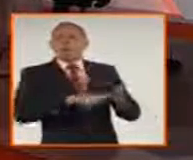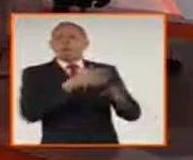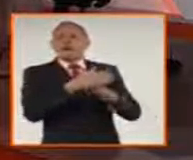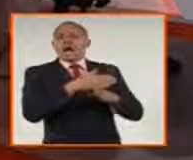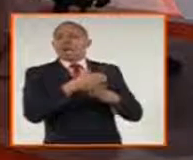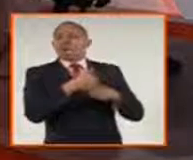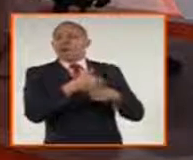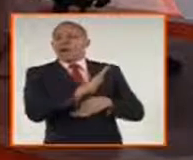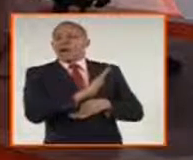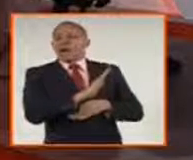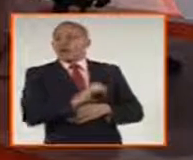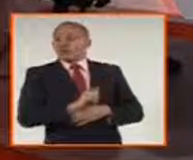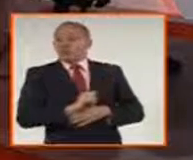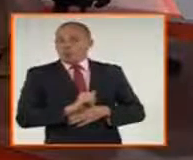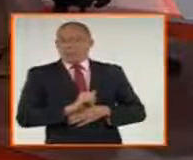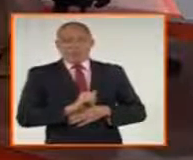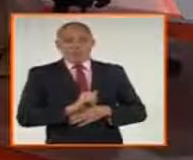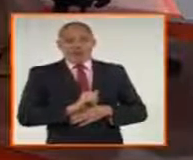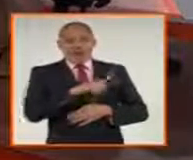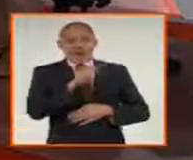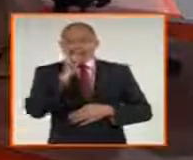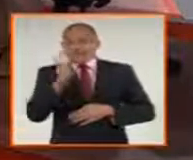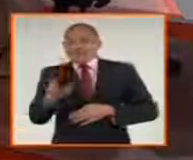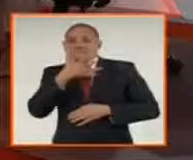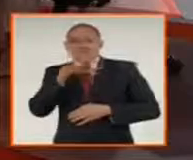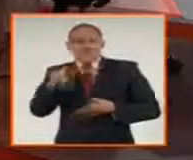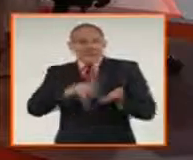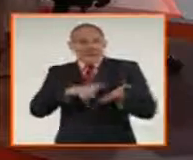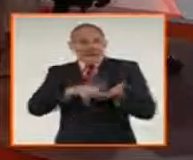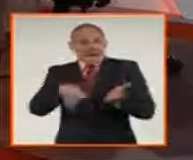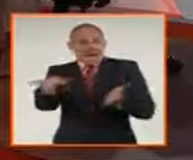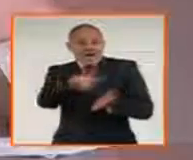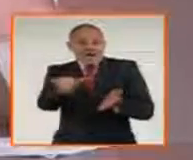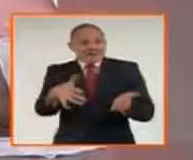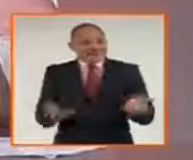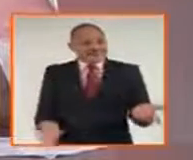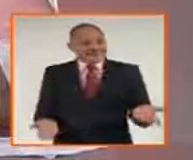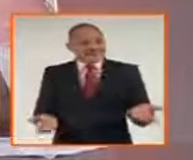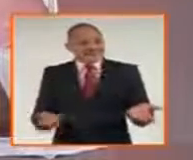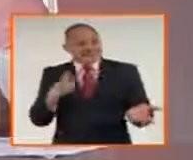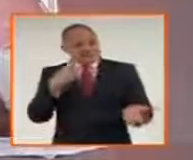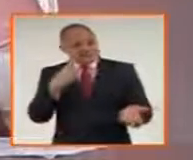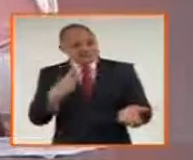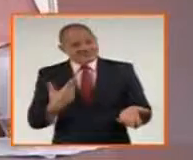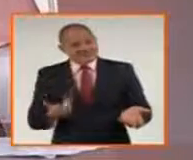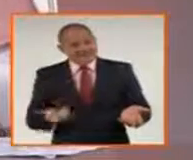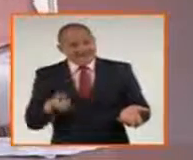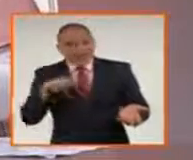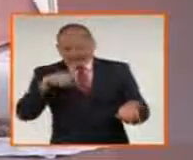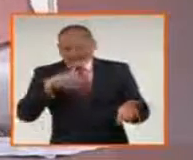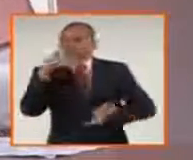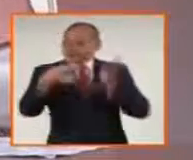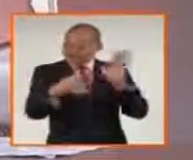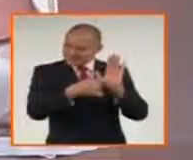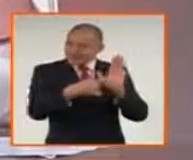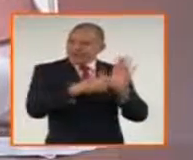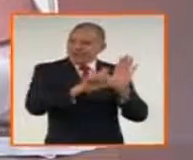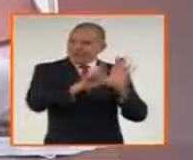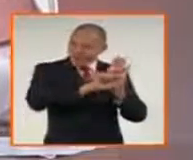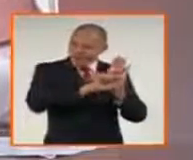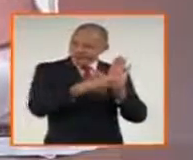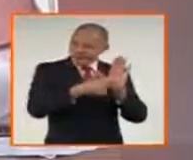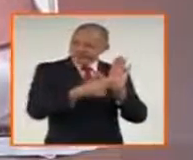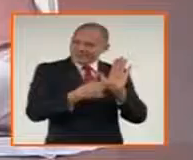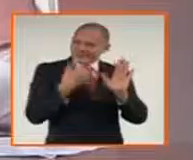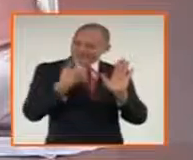Así que fíjate cuánto se refuerza, se construye todo un régimen jurídico que no solo ampara en derechos a las madres